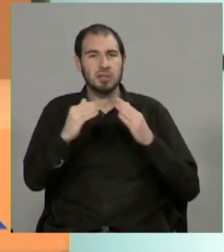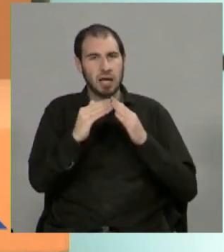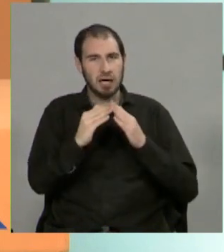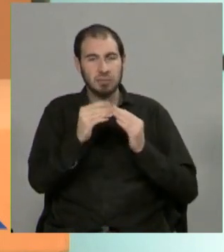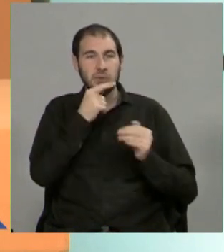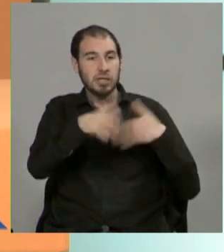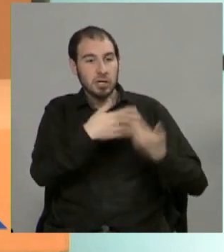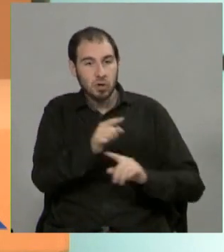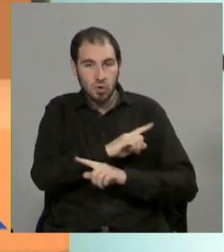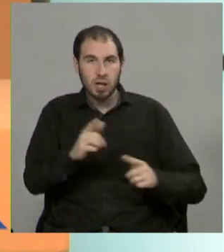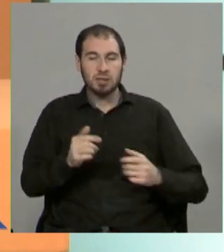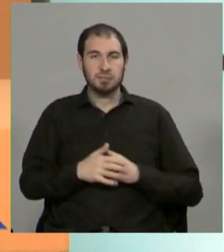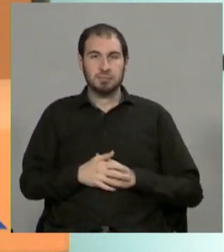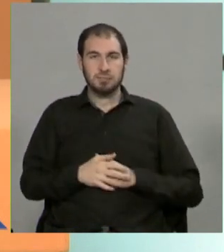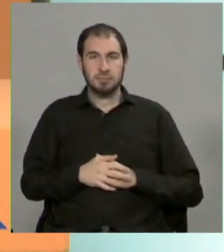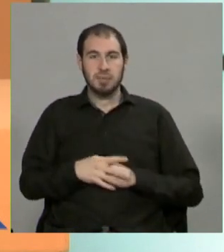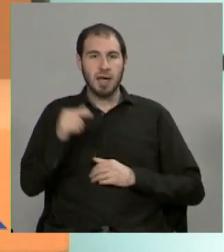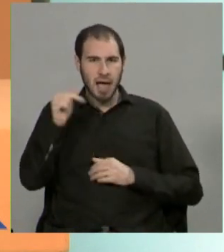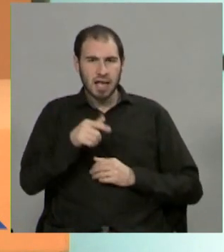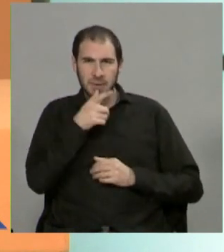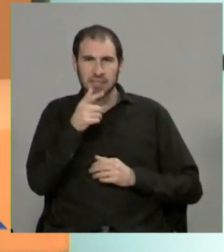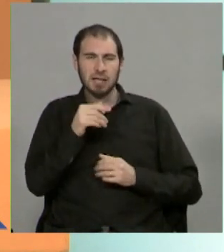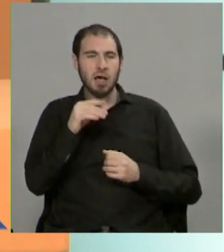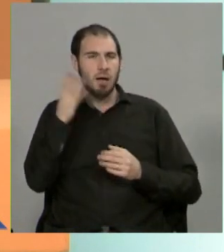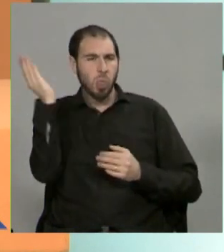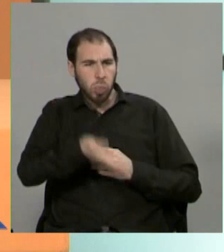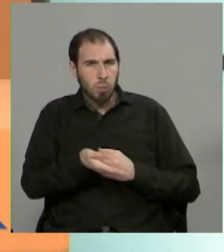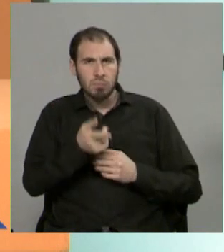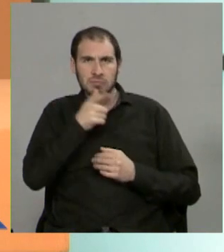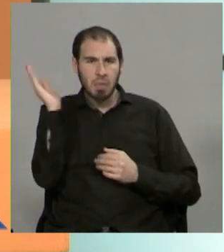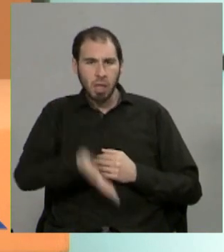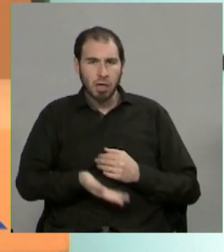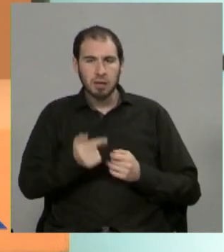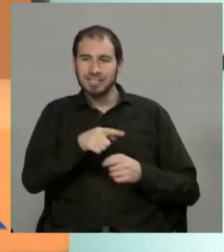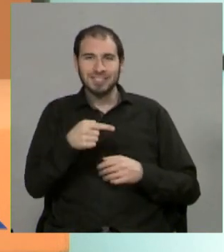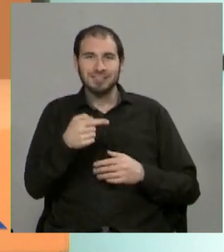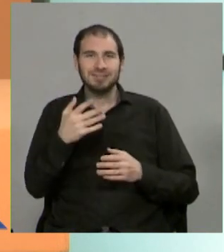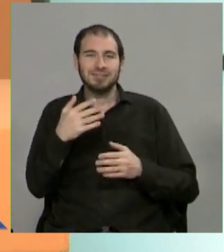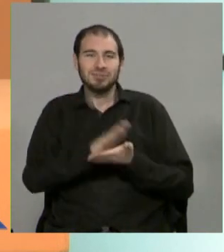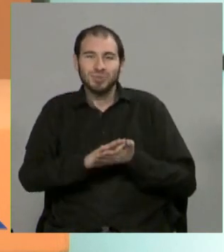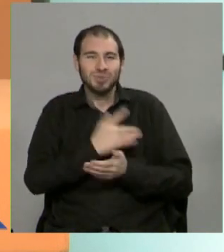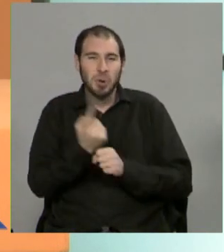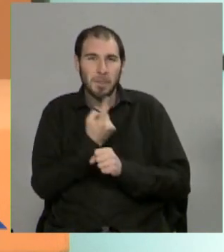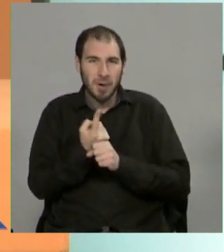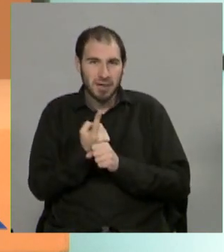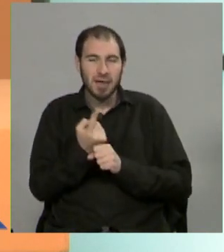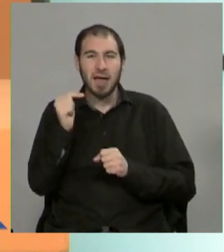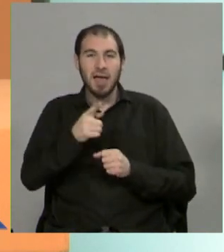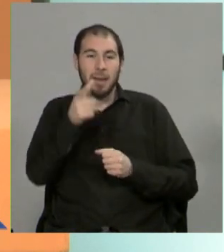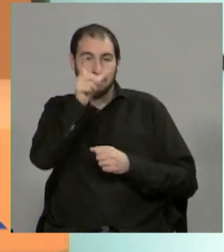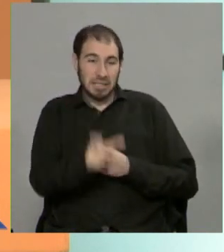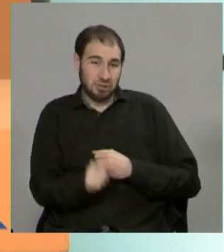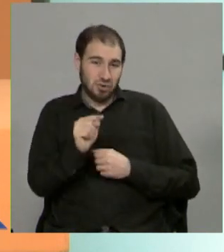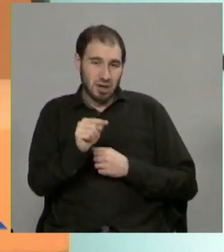no desarrollarse laboralmente, hay un sesgo de género que evidentemente no lo puede resolver y por lo tanto no es una persona